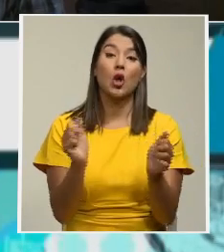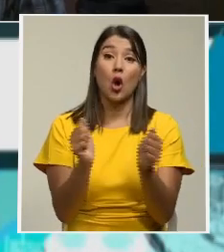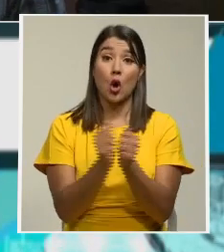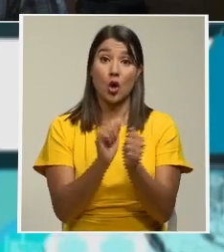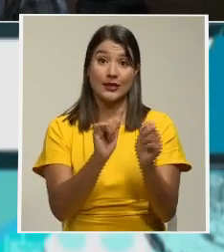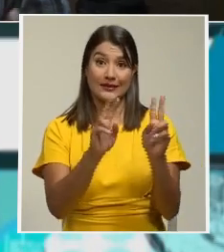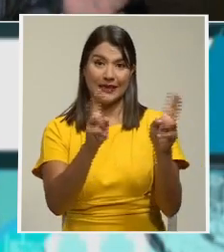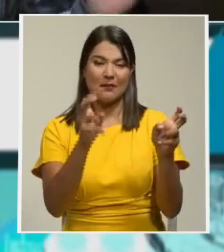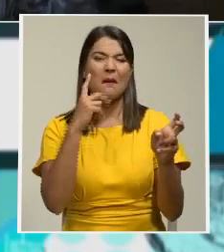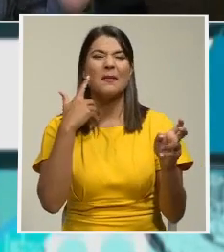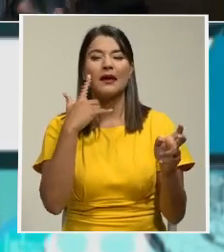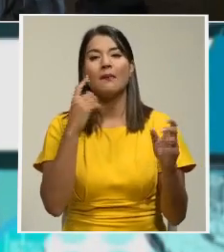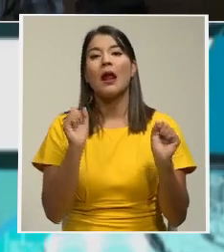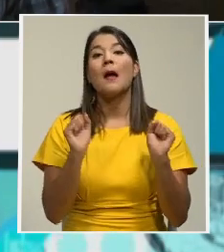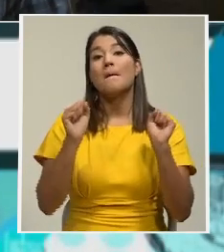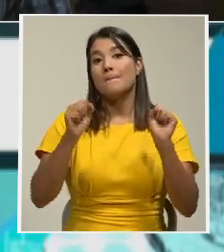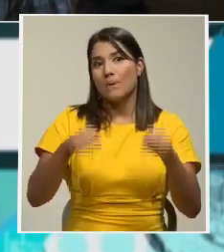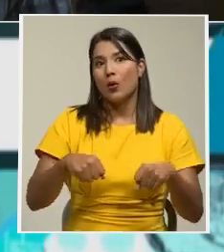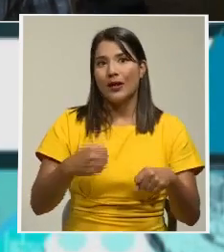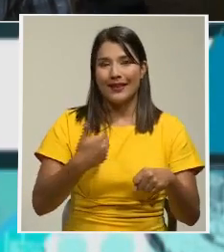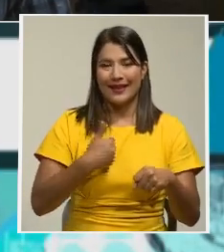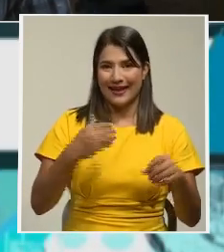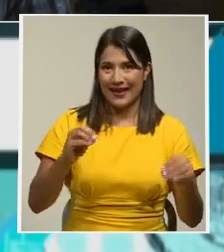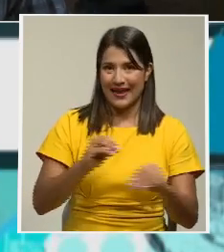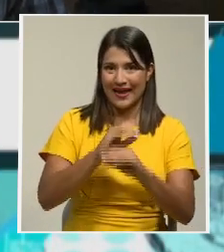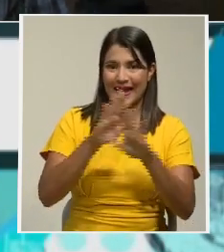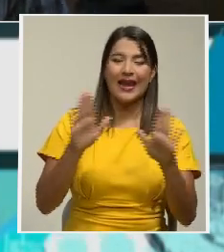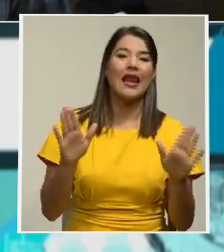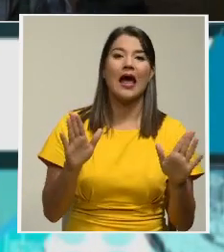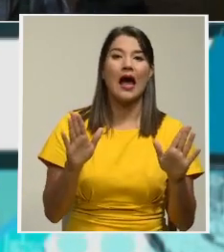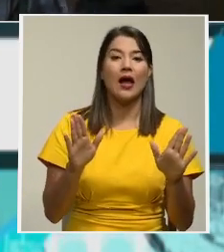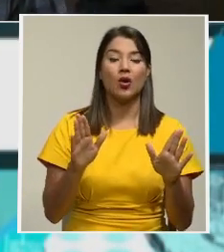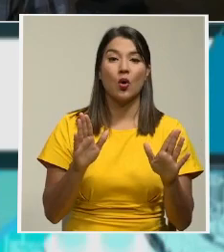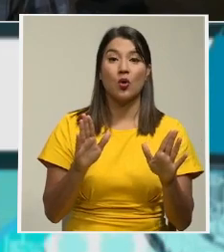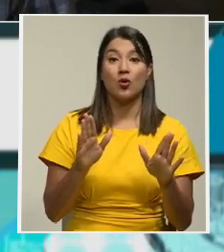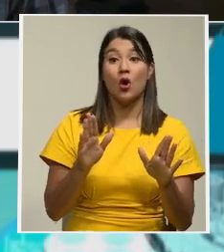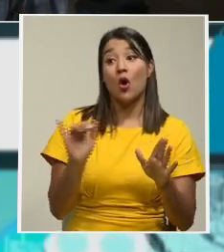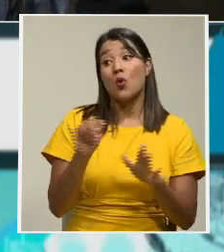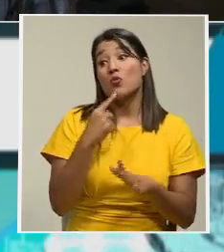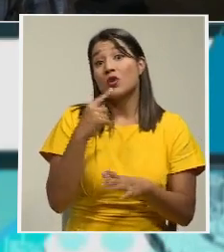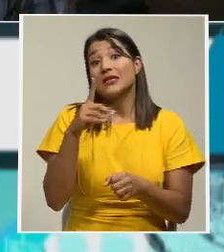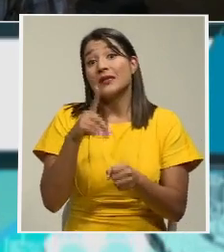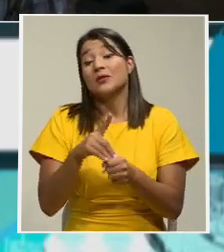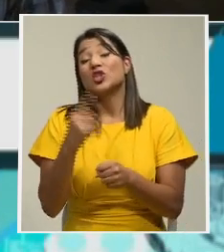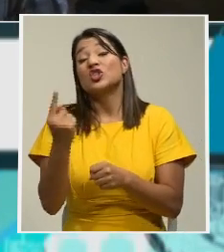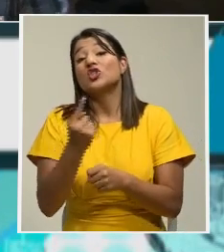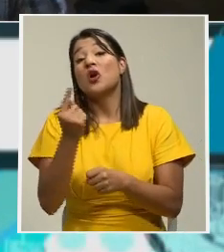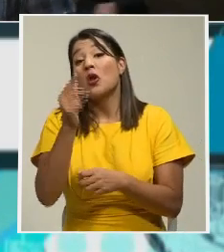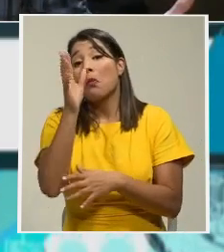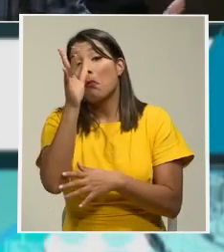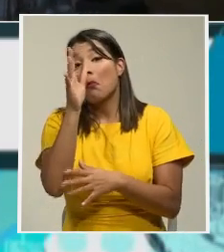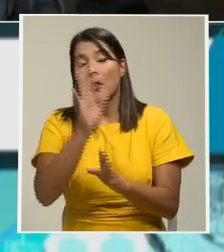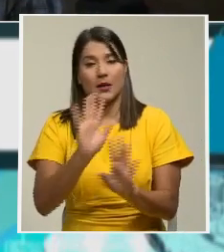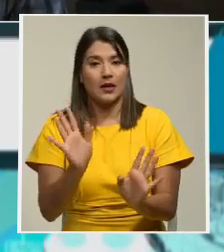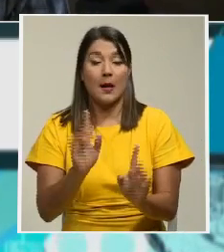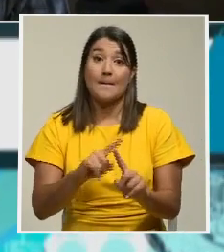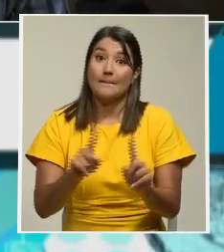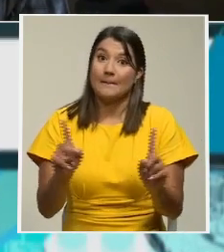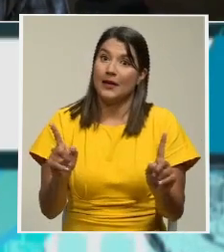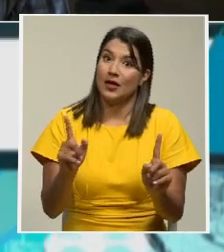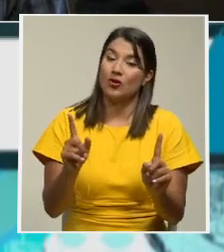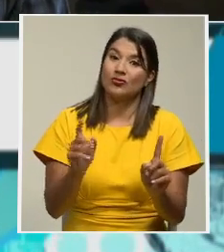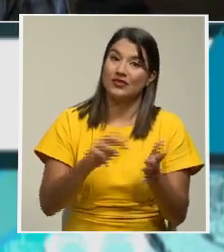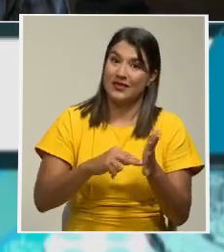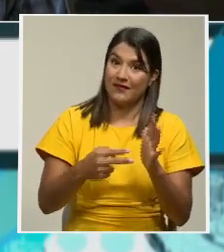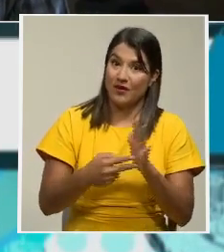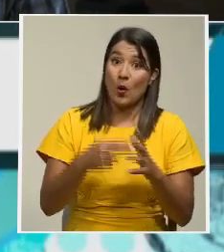tema para poder esclarecer lo que, como él dice, fue una simple chota, pero que ha traído consecuencias